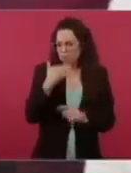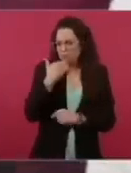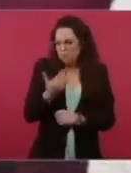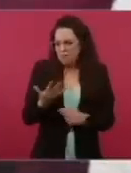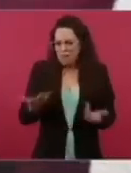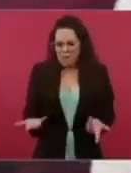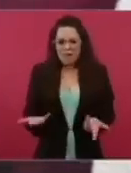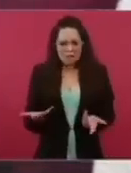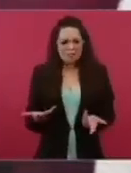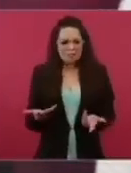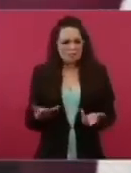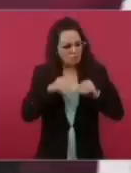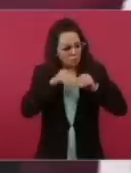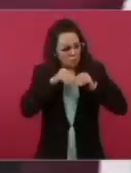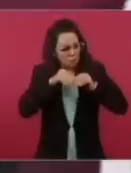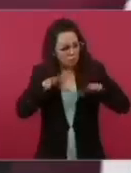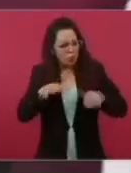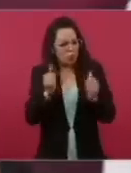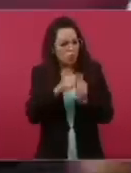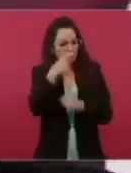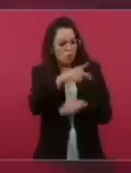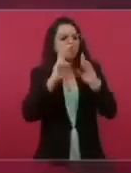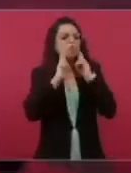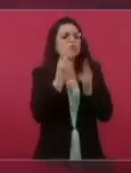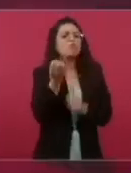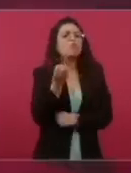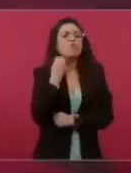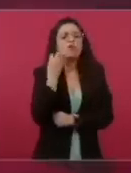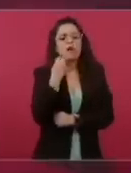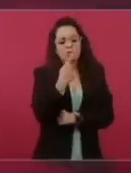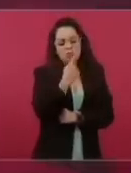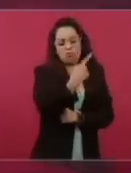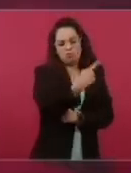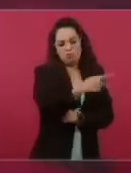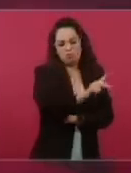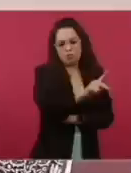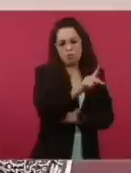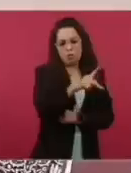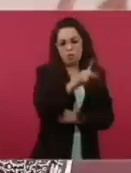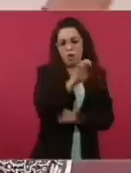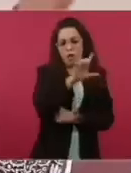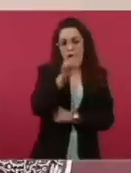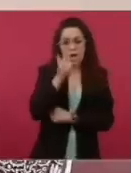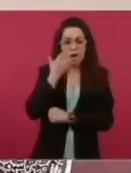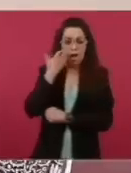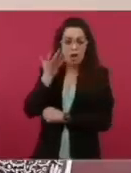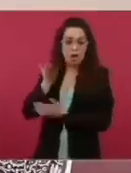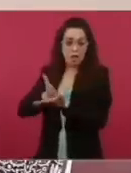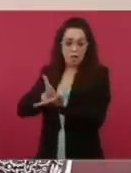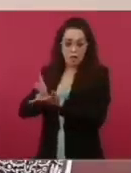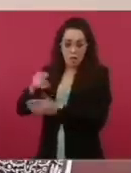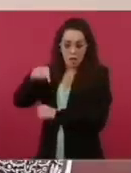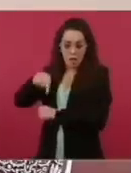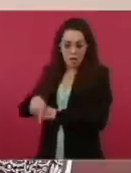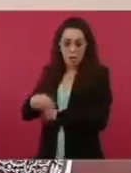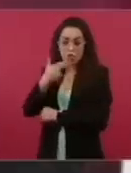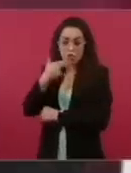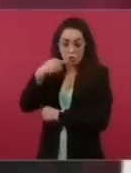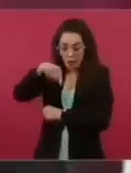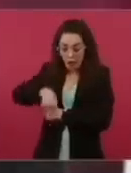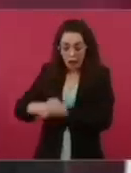diera sus conferencias, ¿no? Pero que no venga aquí, ¿no?, a querer utilizar